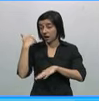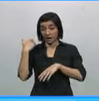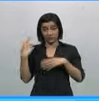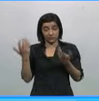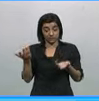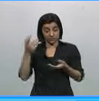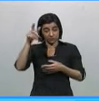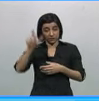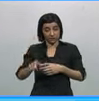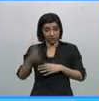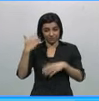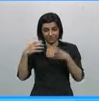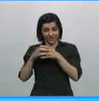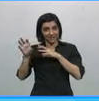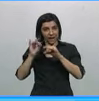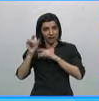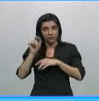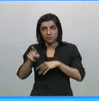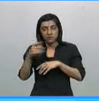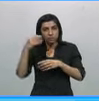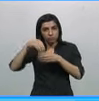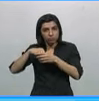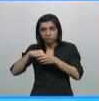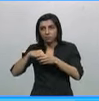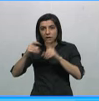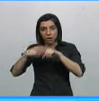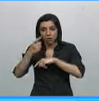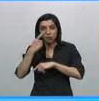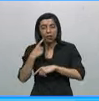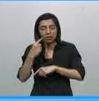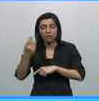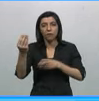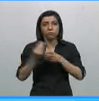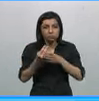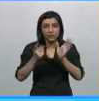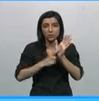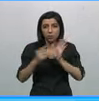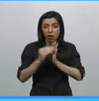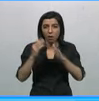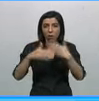selección, ¿vos qué dijiste? ¿Este está loco? ¿O dijiste, bueno, perfecto, adentro?